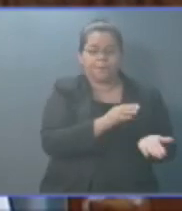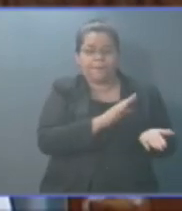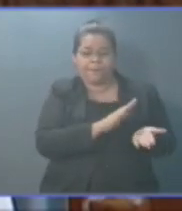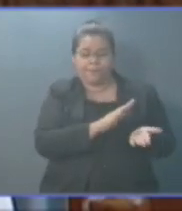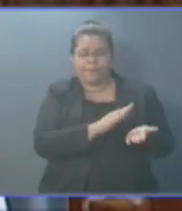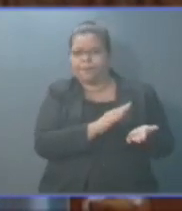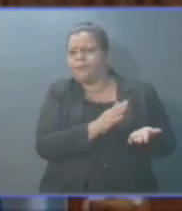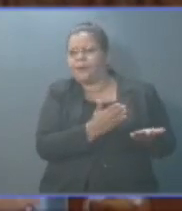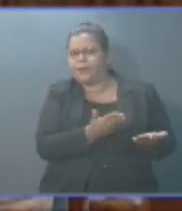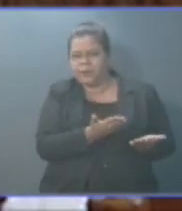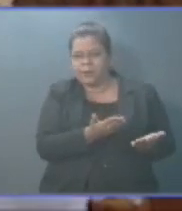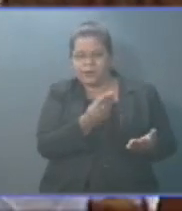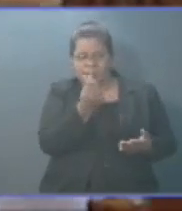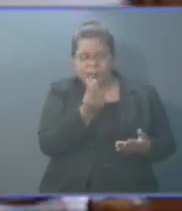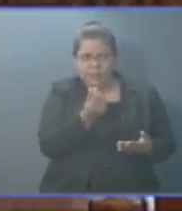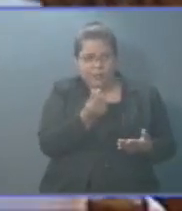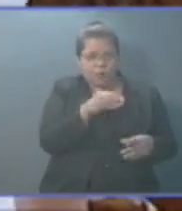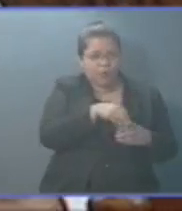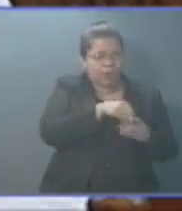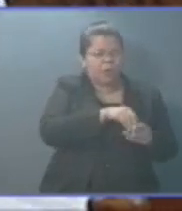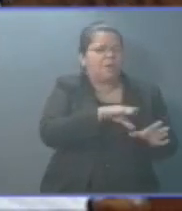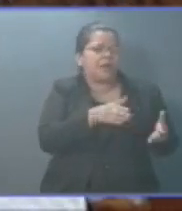contrapartida, proyectos